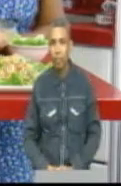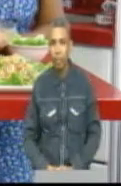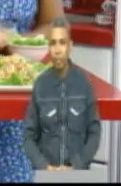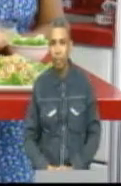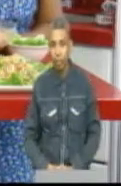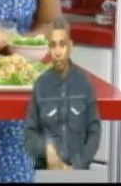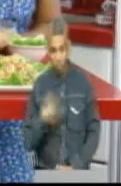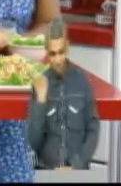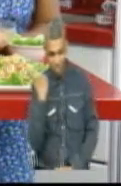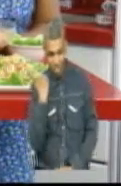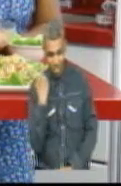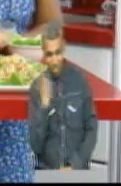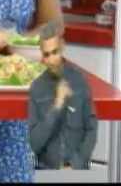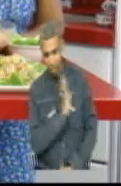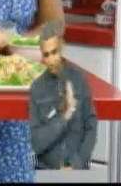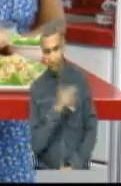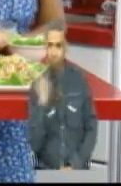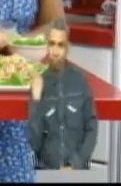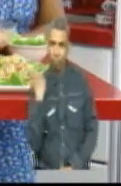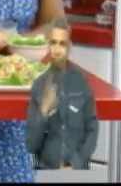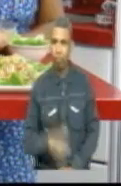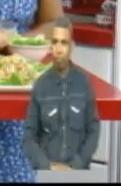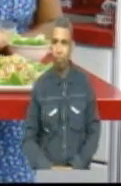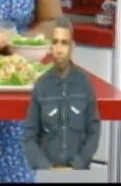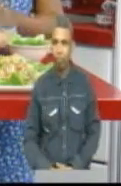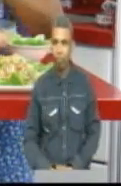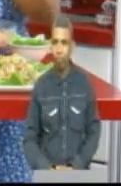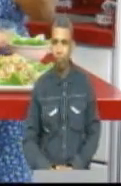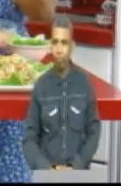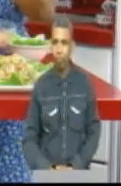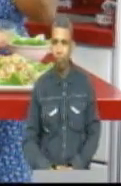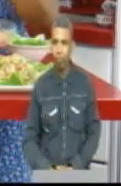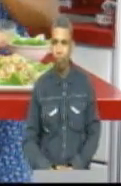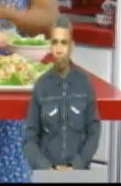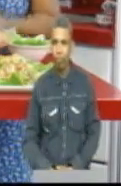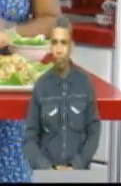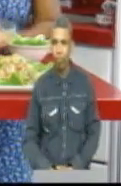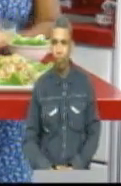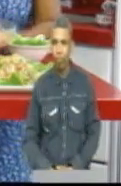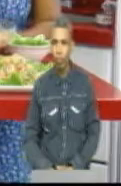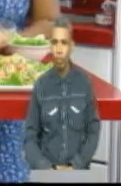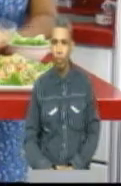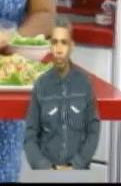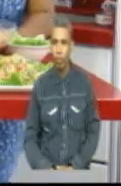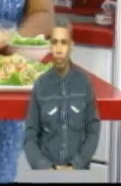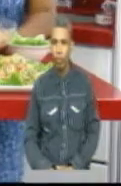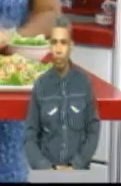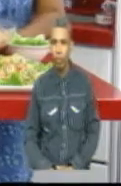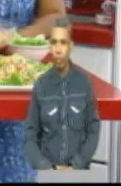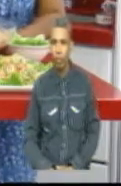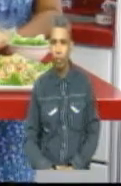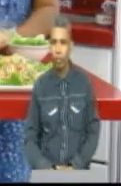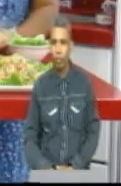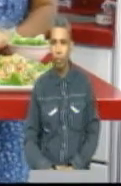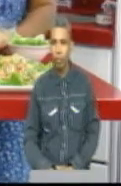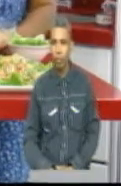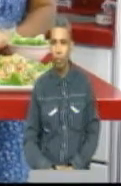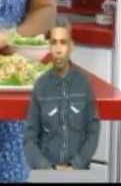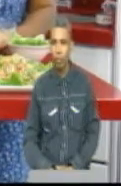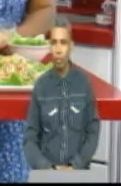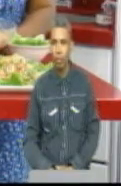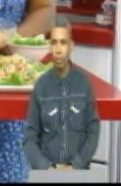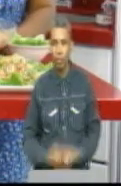faltando decoraciones claro sí entonces aquí voy a utilizar para cristina ya tiene todo emplatado ya ella